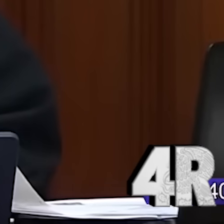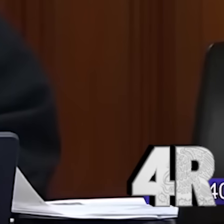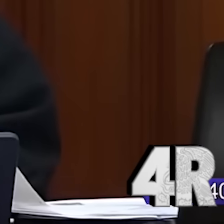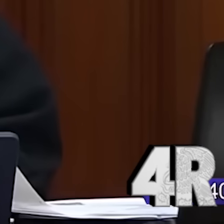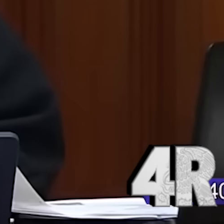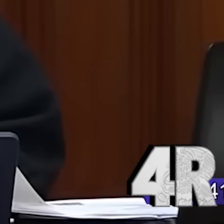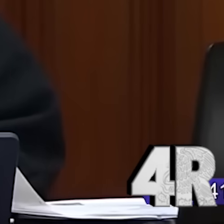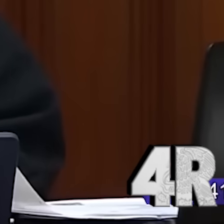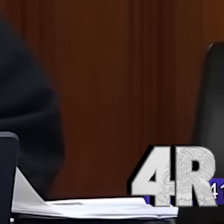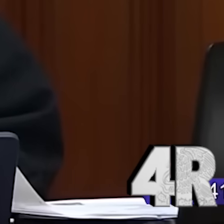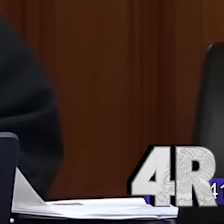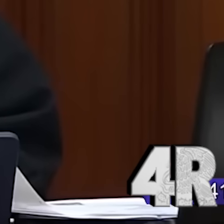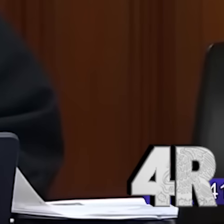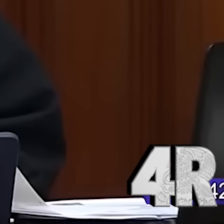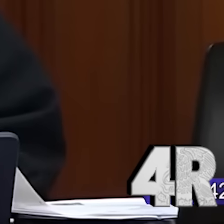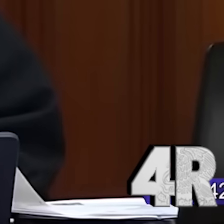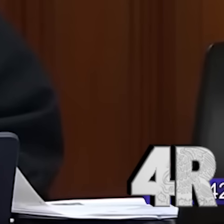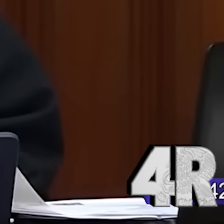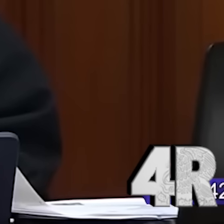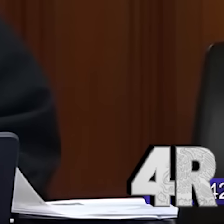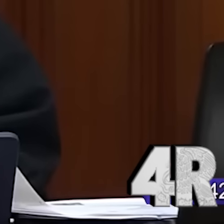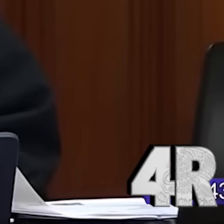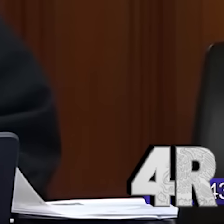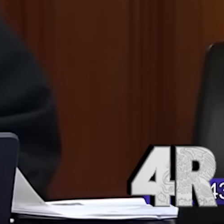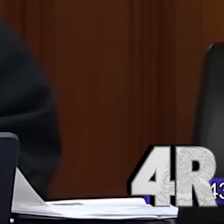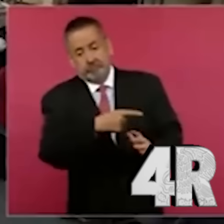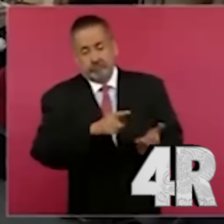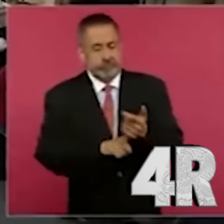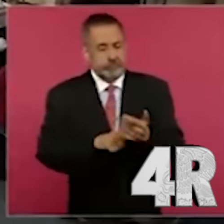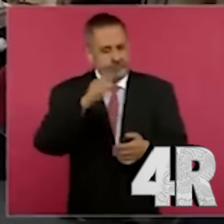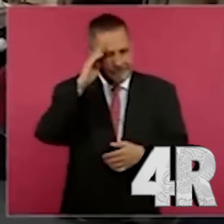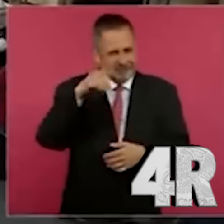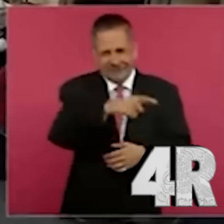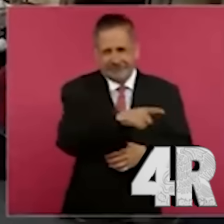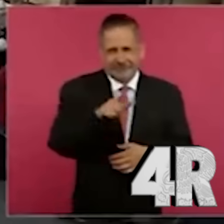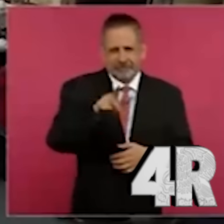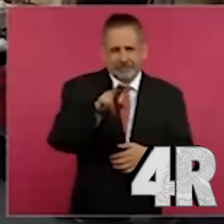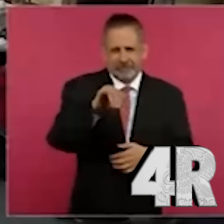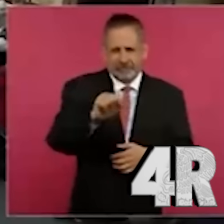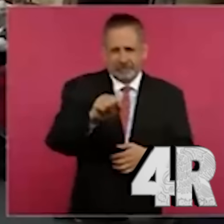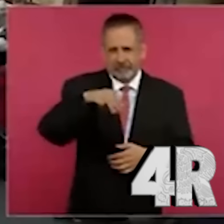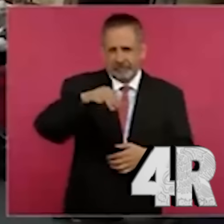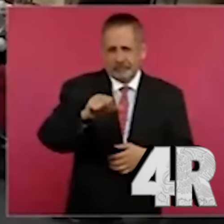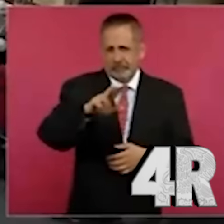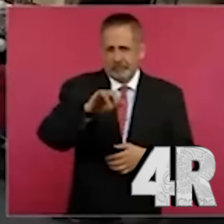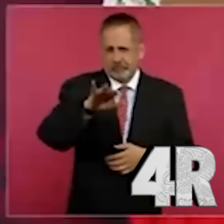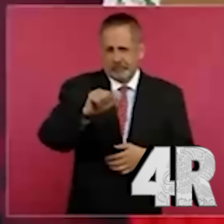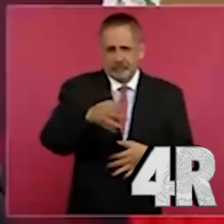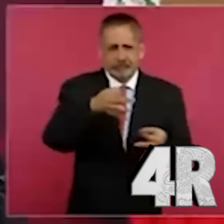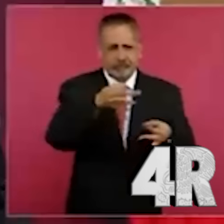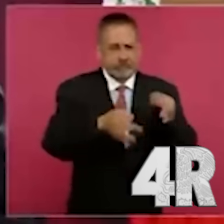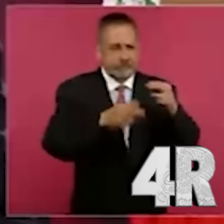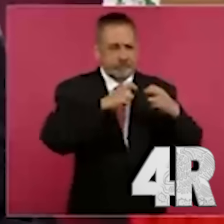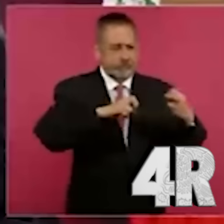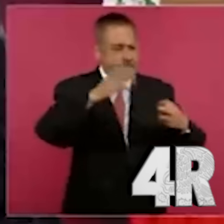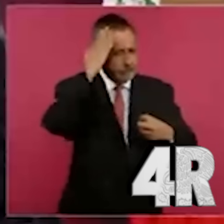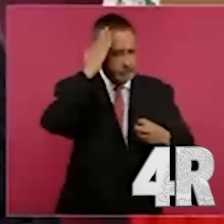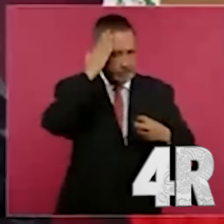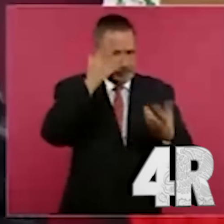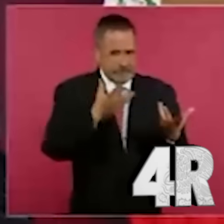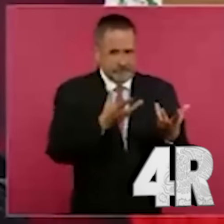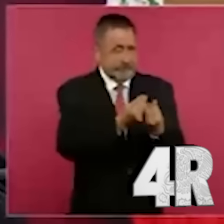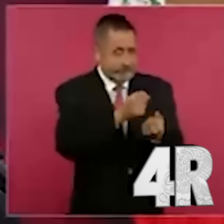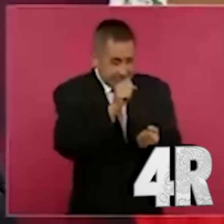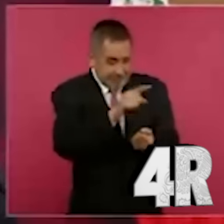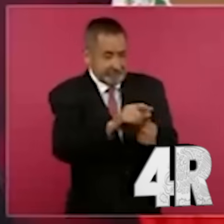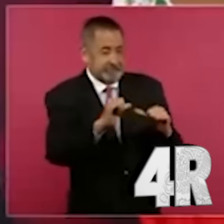en impuestos a todos los mexicanos. Y te sorprenderá ver cómo es que el presidente Andrés Manuel influyó en esta